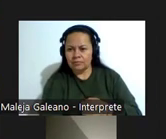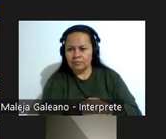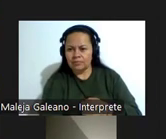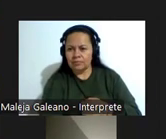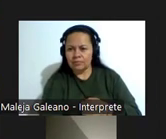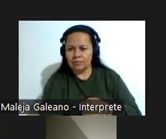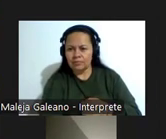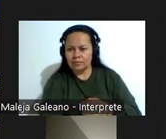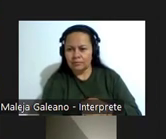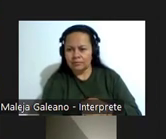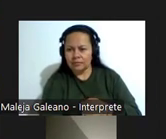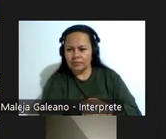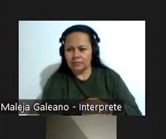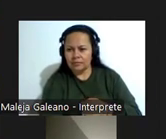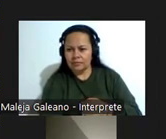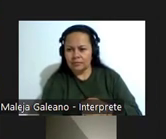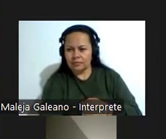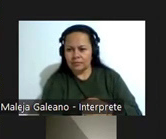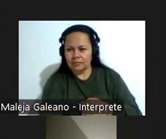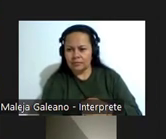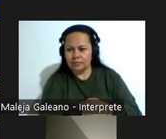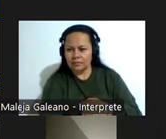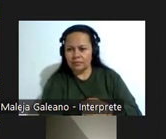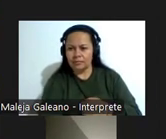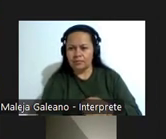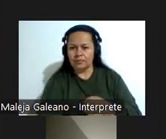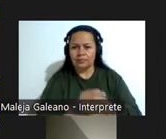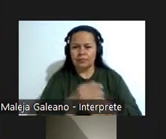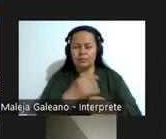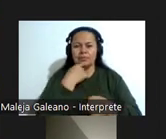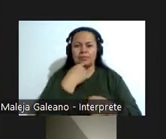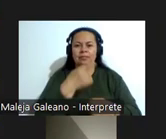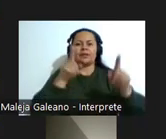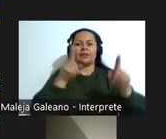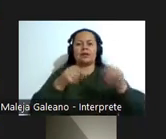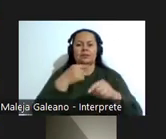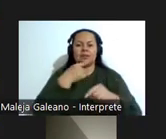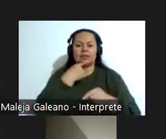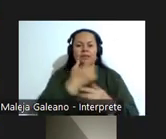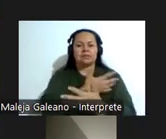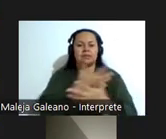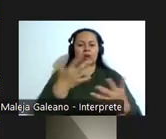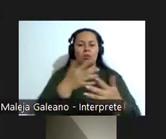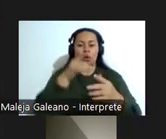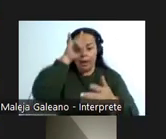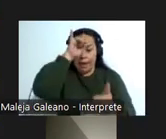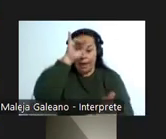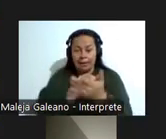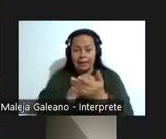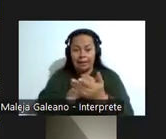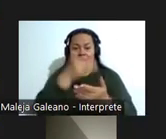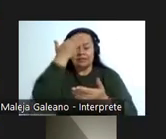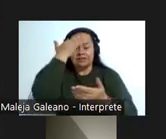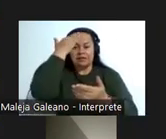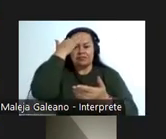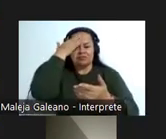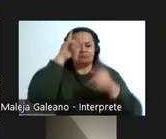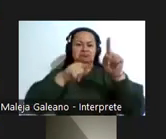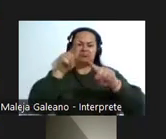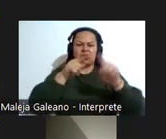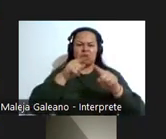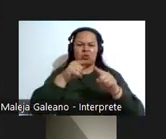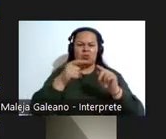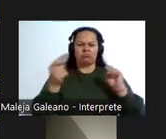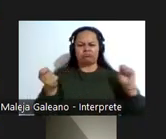saberes, debo admitir que soy una persona que cree que los saberes y los conocimientos de quien encarna una